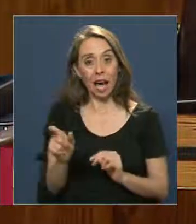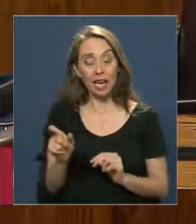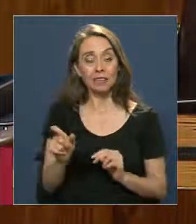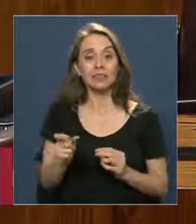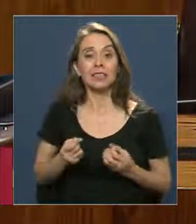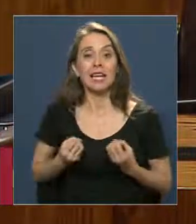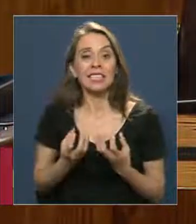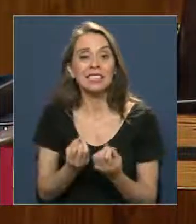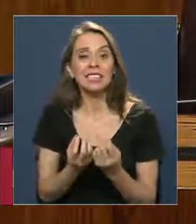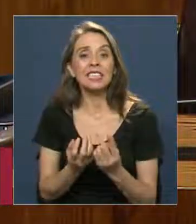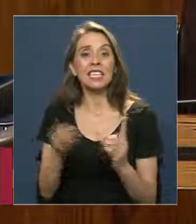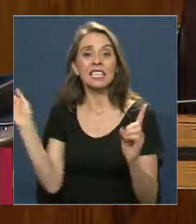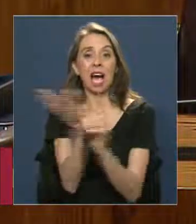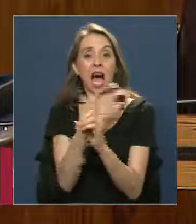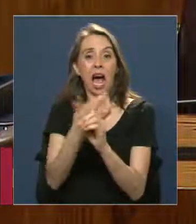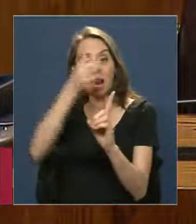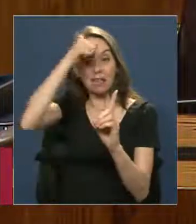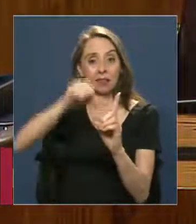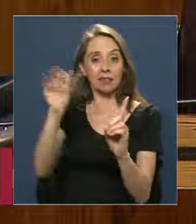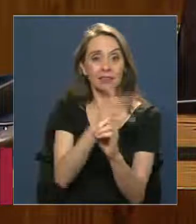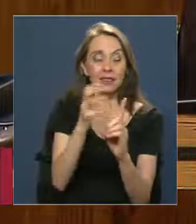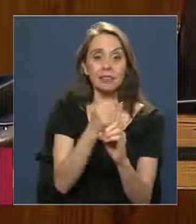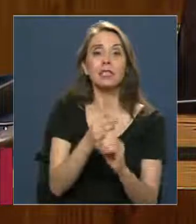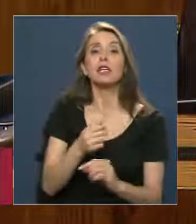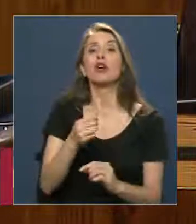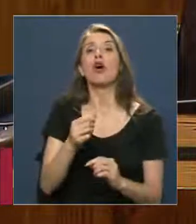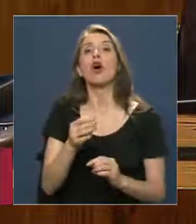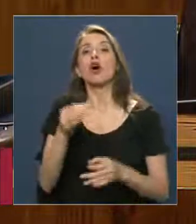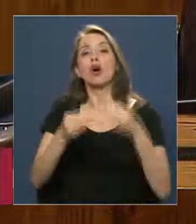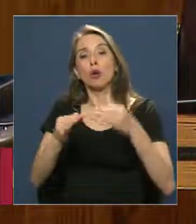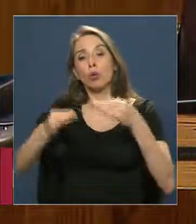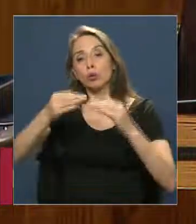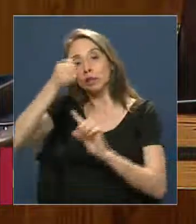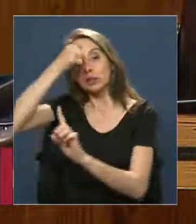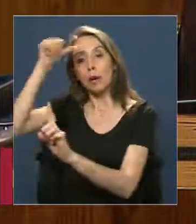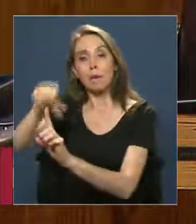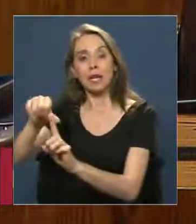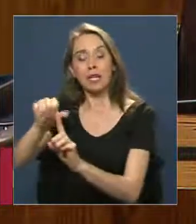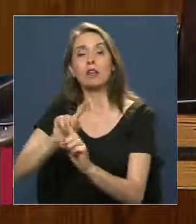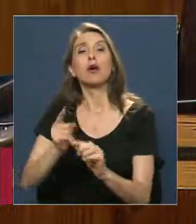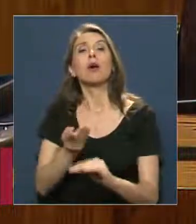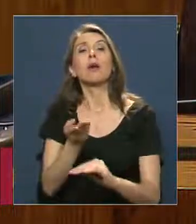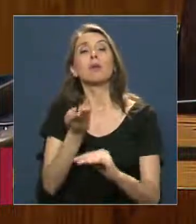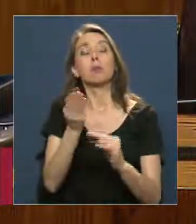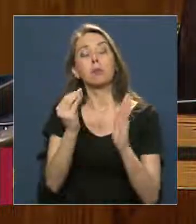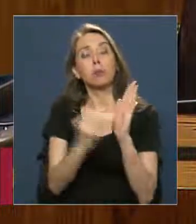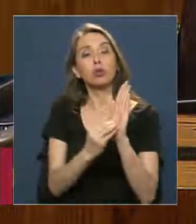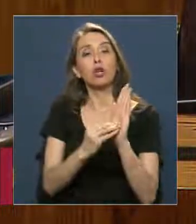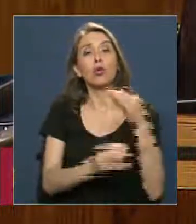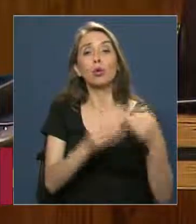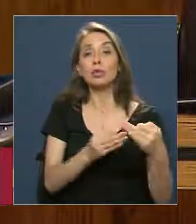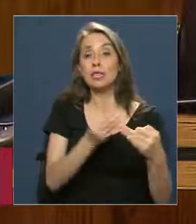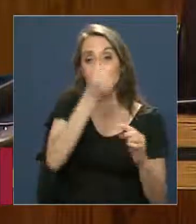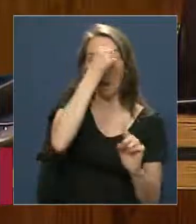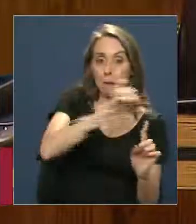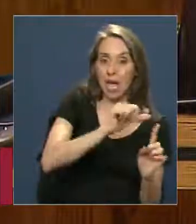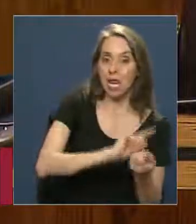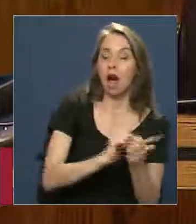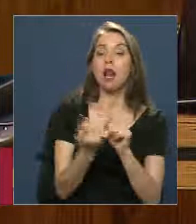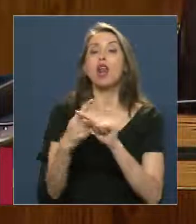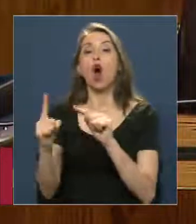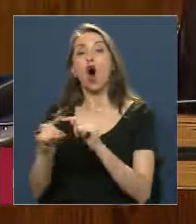sancionadas penalmente. Y por lo tanto propusimos sanciones alternativas. En la misma línea de lo que es la